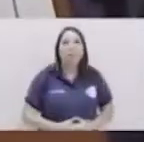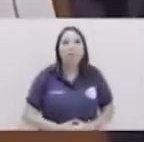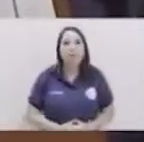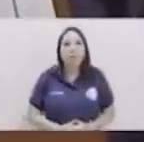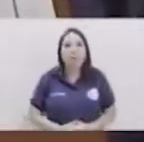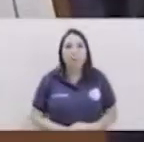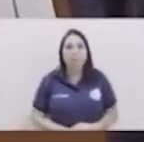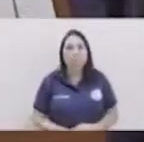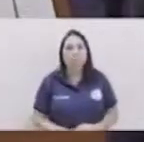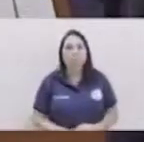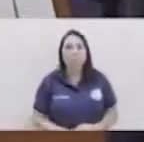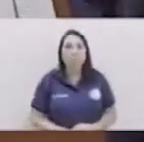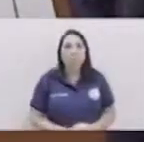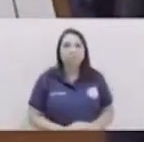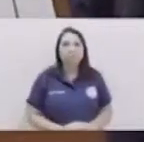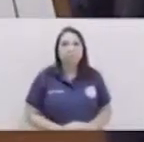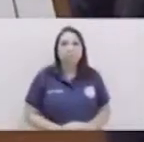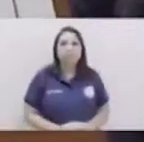Empezamos aquí.